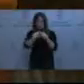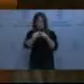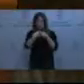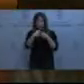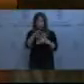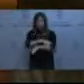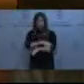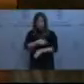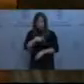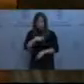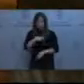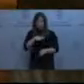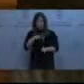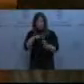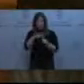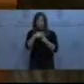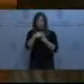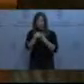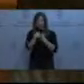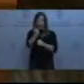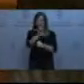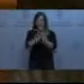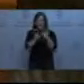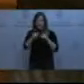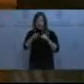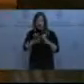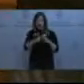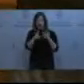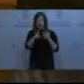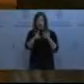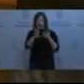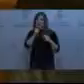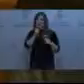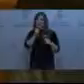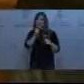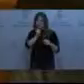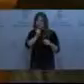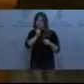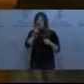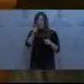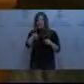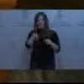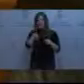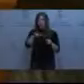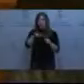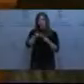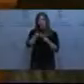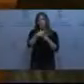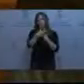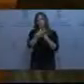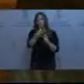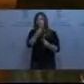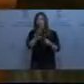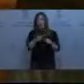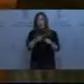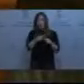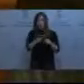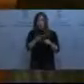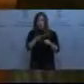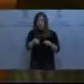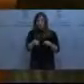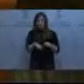contexto económico y social muy difícil y en un también contexto político muy